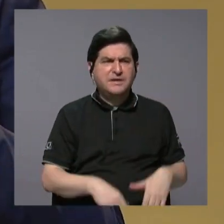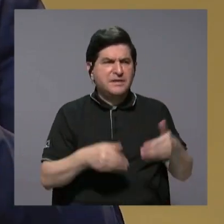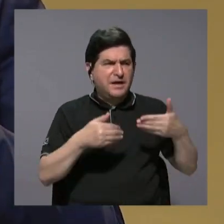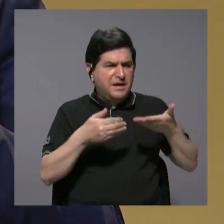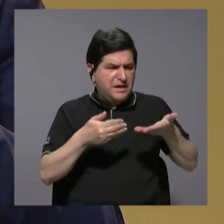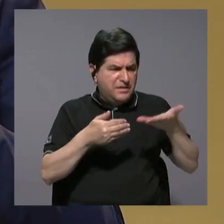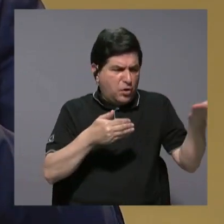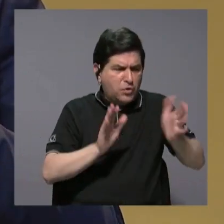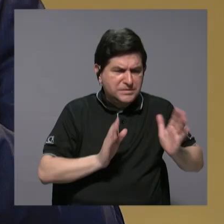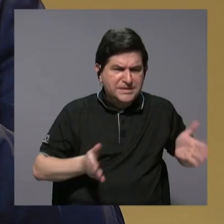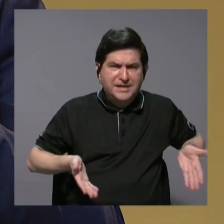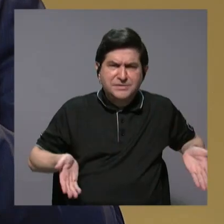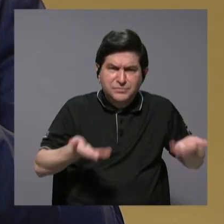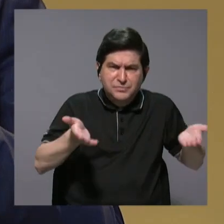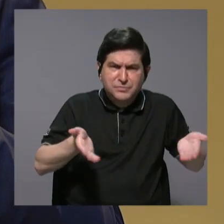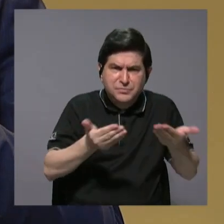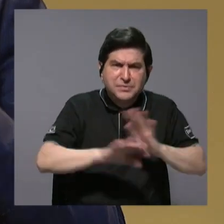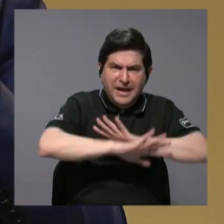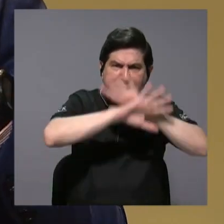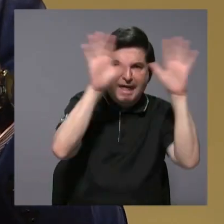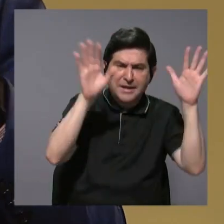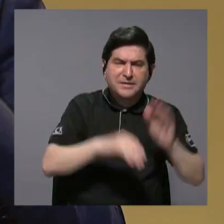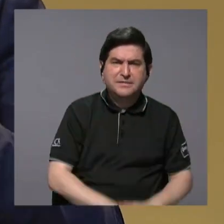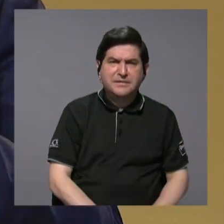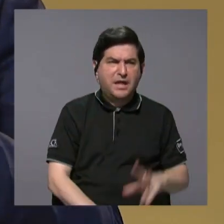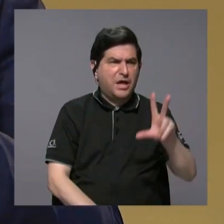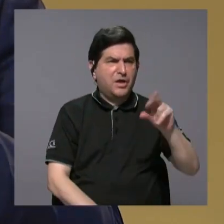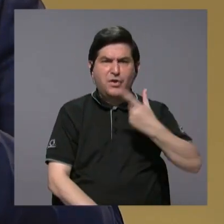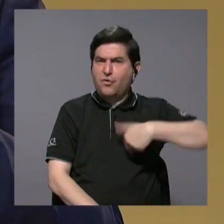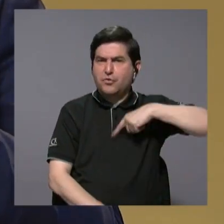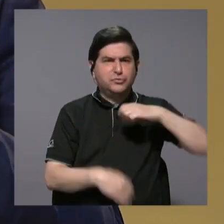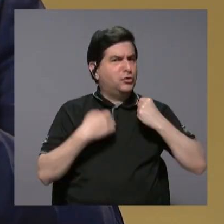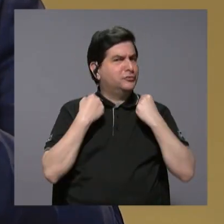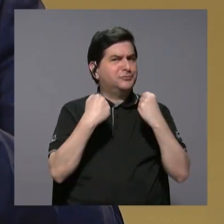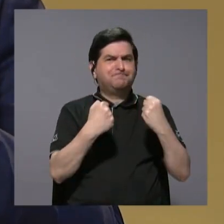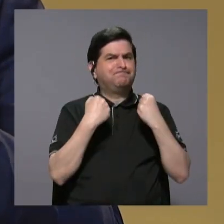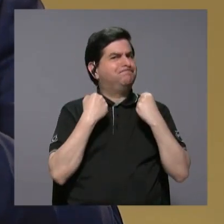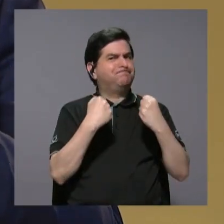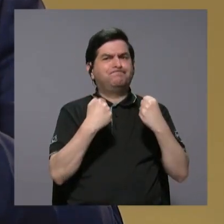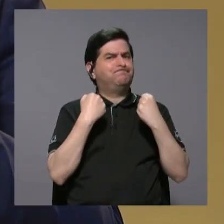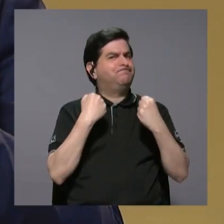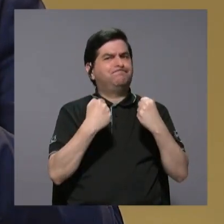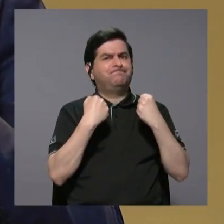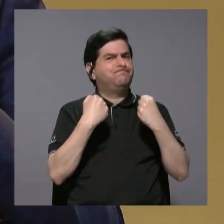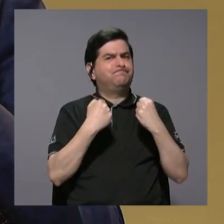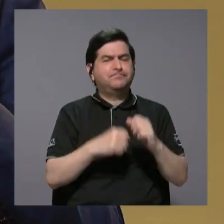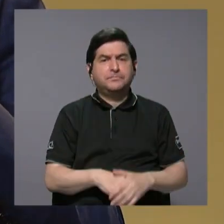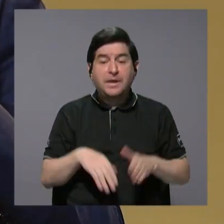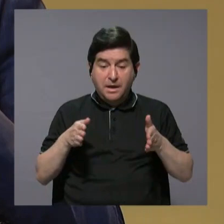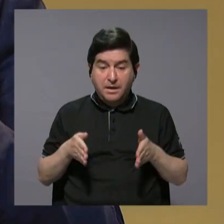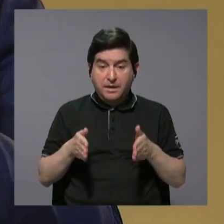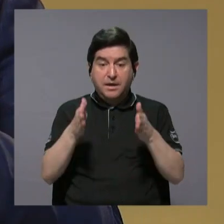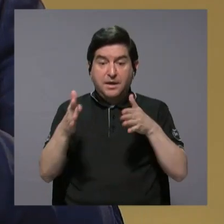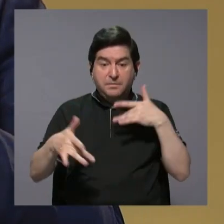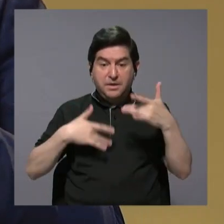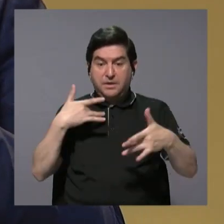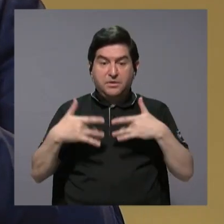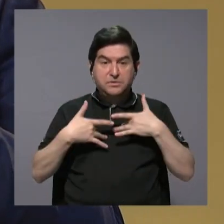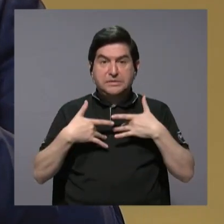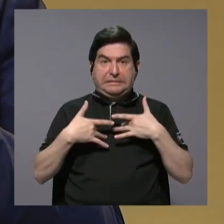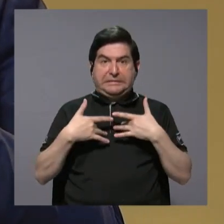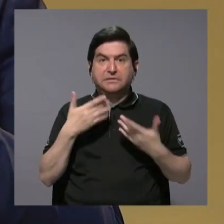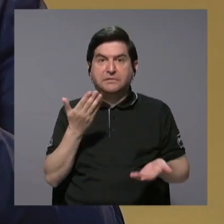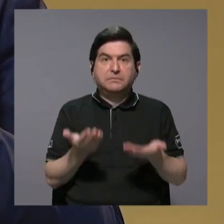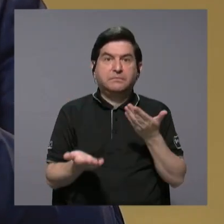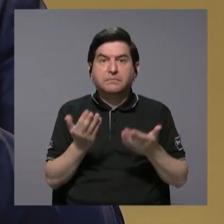cosas con claridad, pues resulta que no éramos tan fuertes como para empujar, ¿verdad? Y que en el camino sentimos que se nos